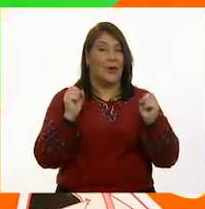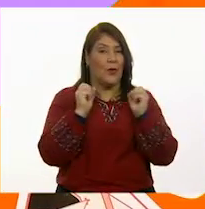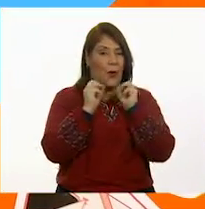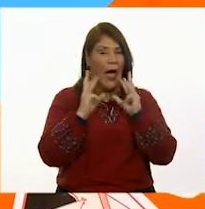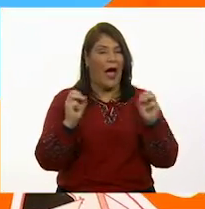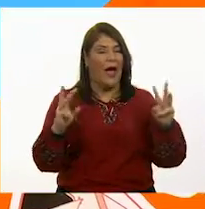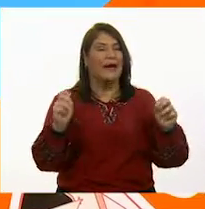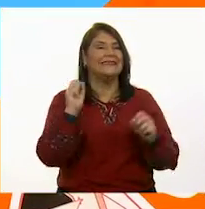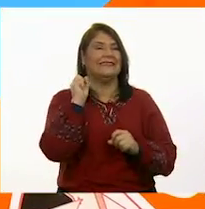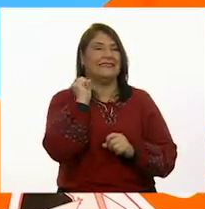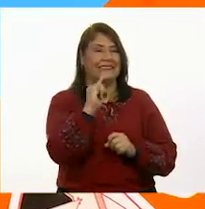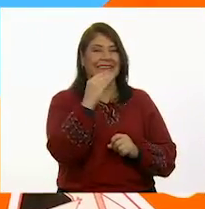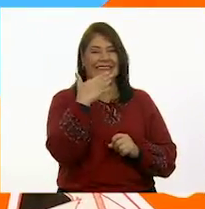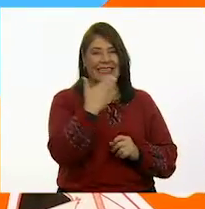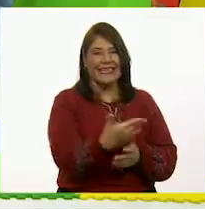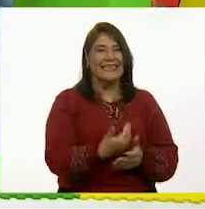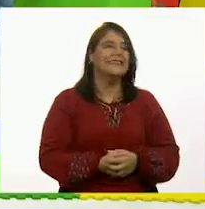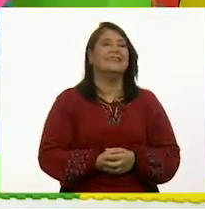¡Sí!